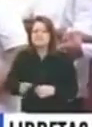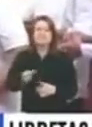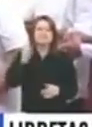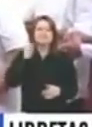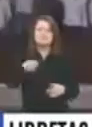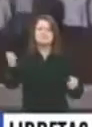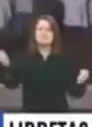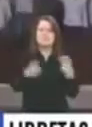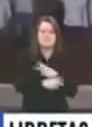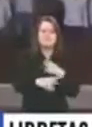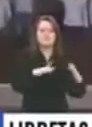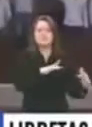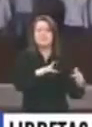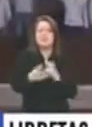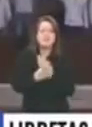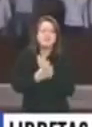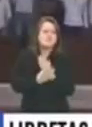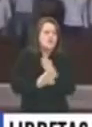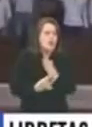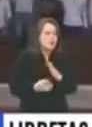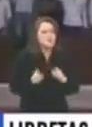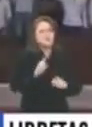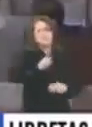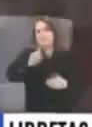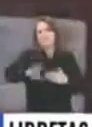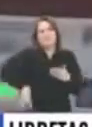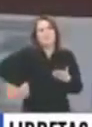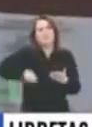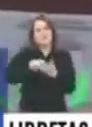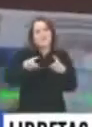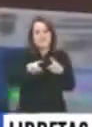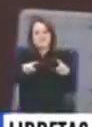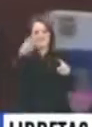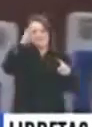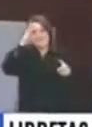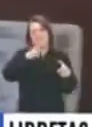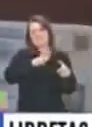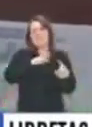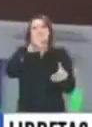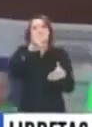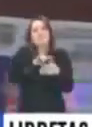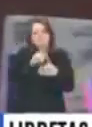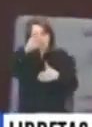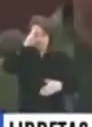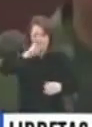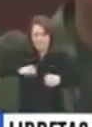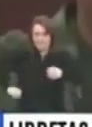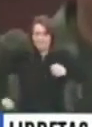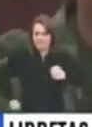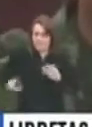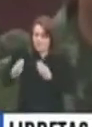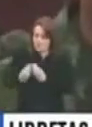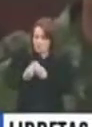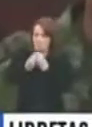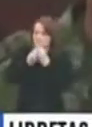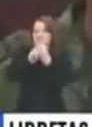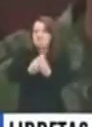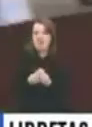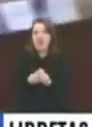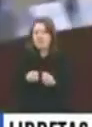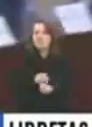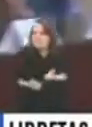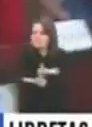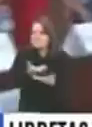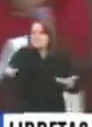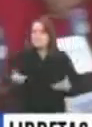por desplazamiento. Tenemos un objetivo muy bonito, es para este año 2017. El año pasado alcanzamos a lograr 21.900 libretas